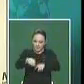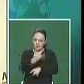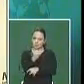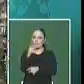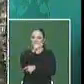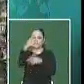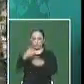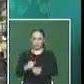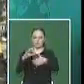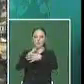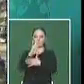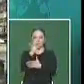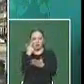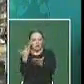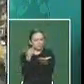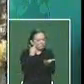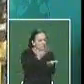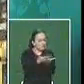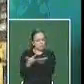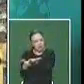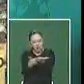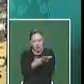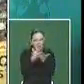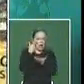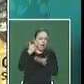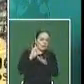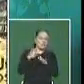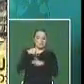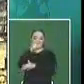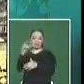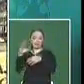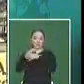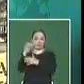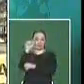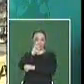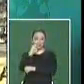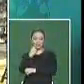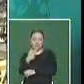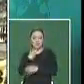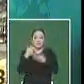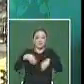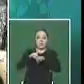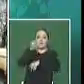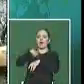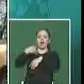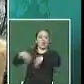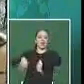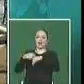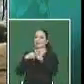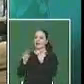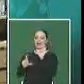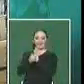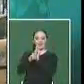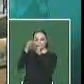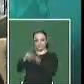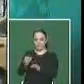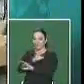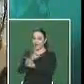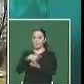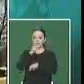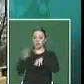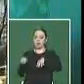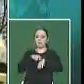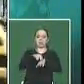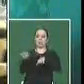propietarios. Los taxistas aseguran que la propuesta apunta a combatir a los informales, quienes no tienen seguros de ley ni le dan las garantías al